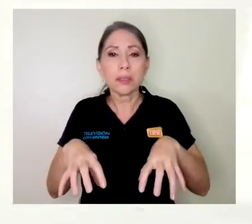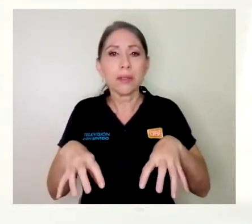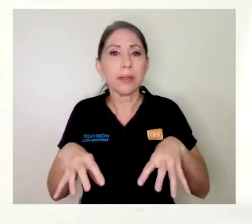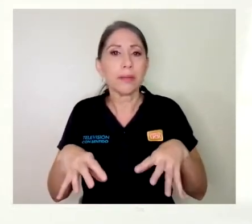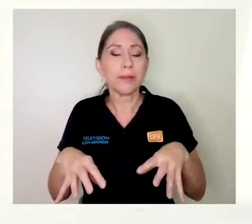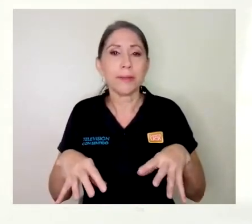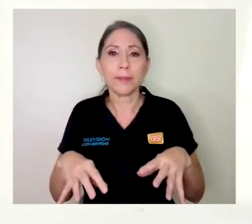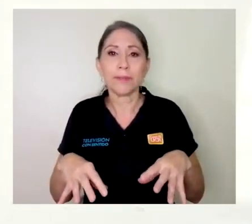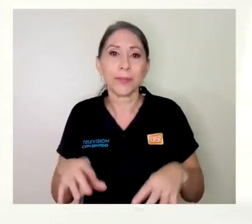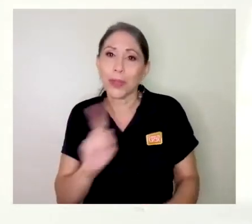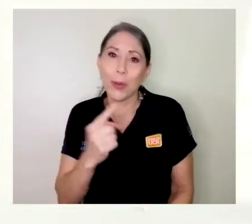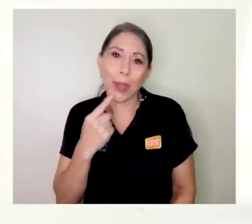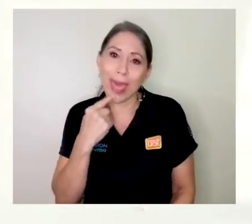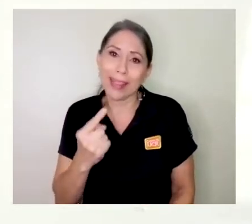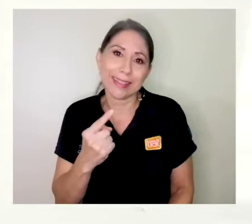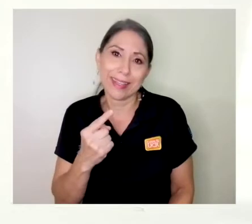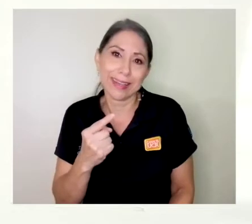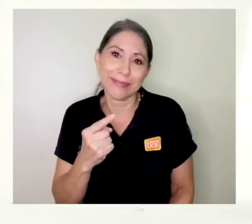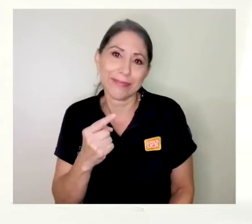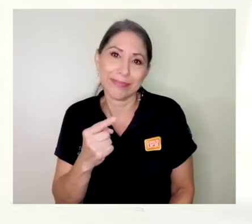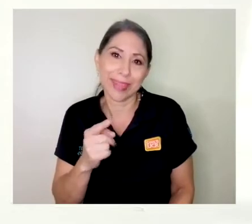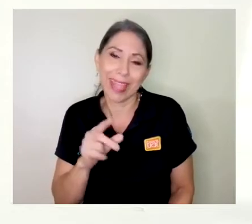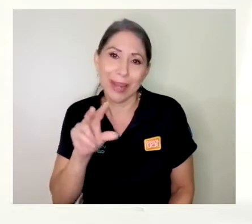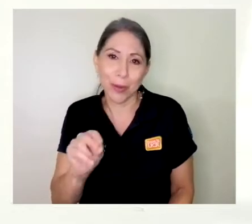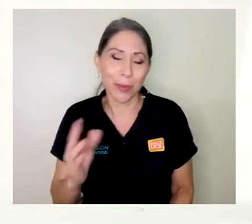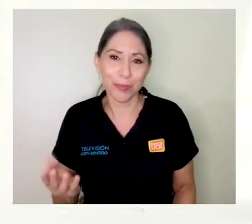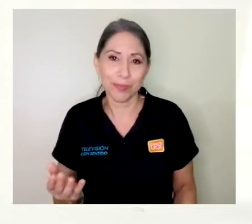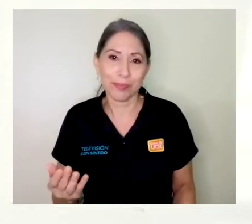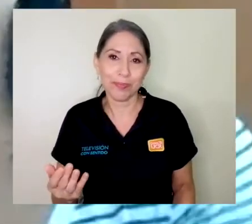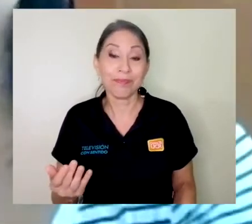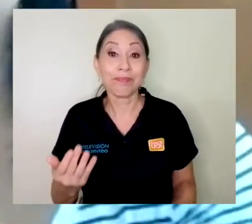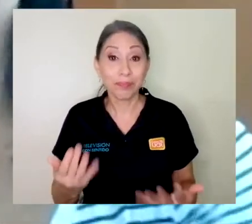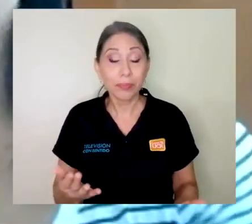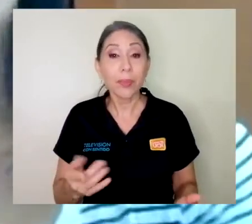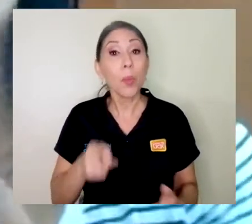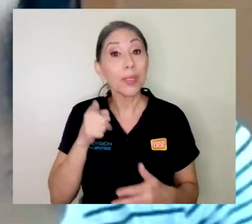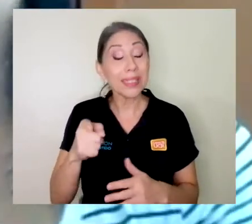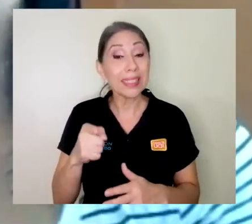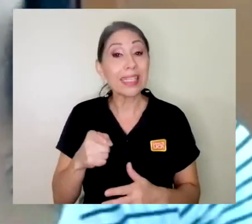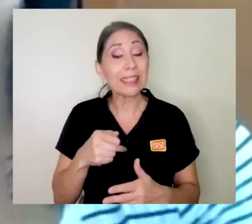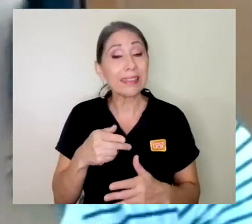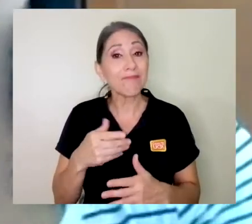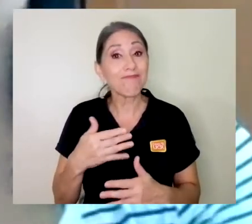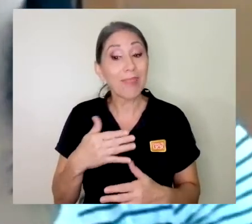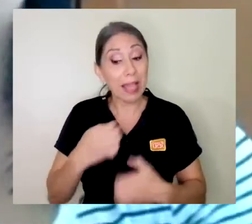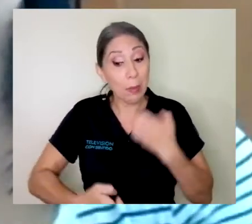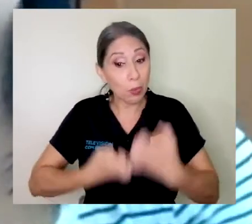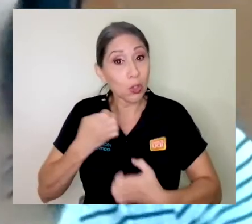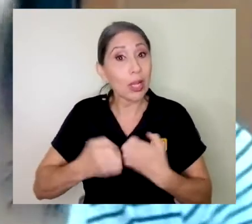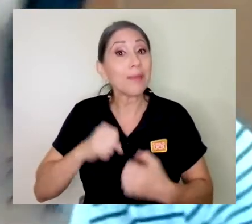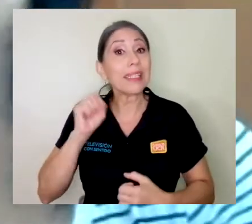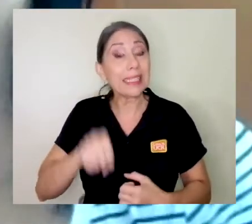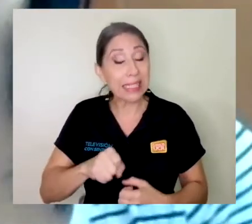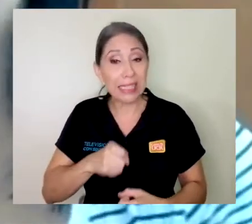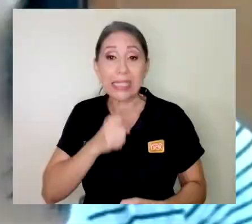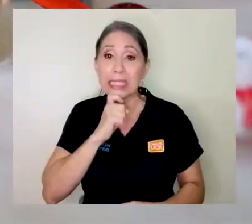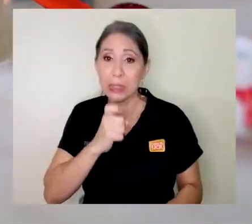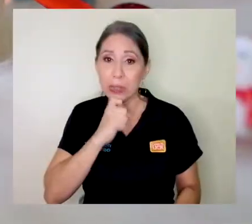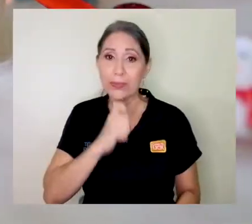grande, y no voy a decir que no. Entonces, por ese lado de afecto emocional sí ha sido muy